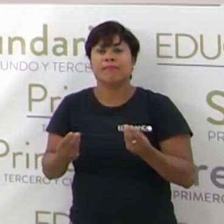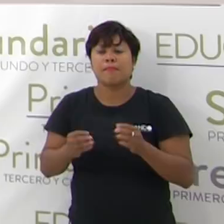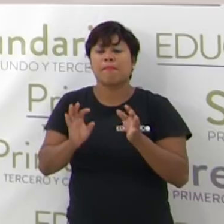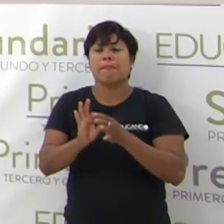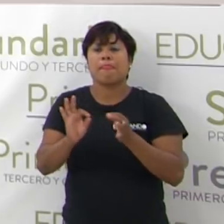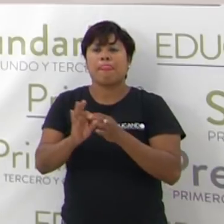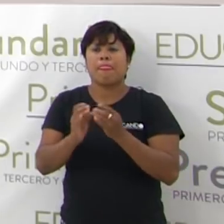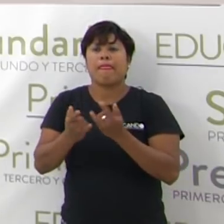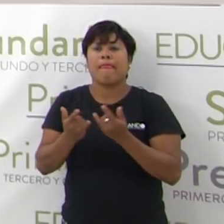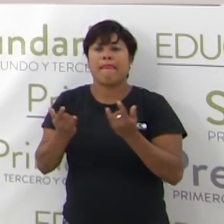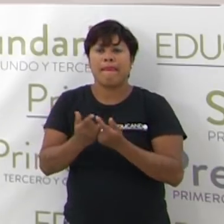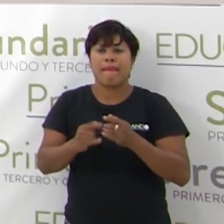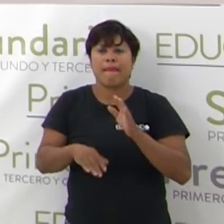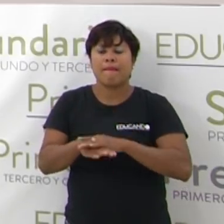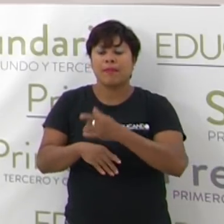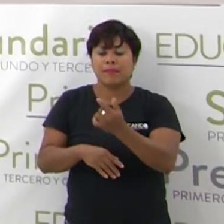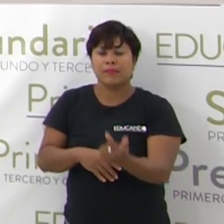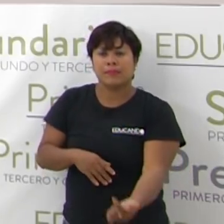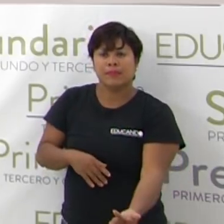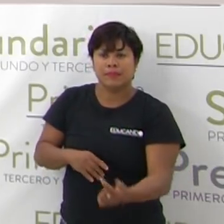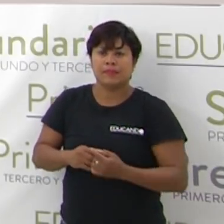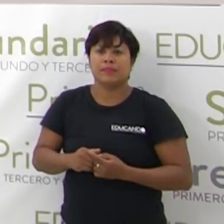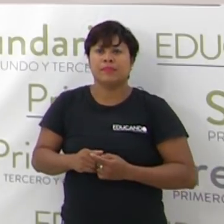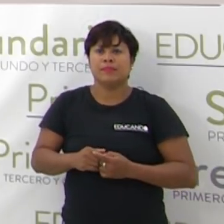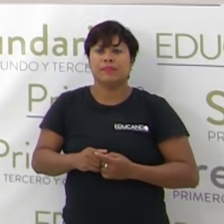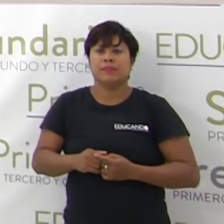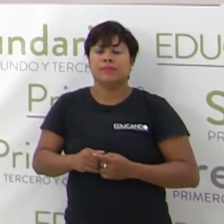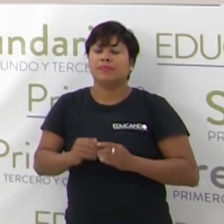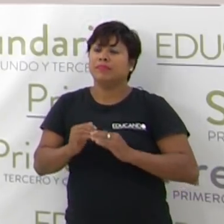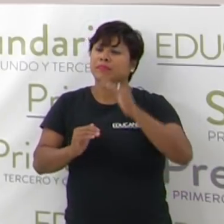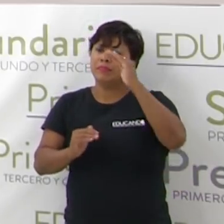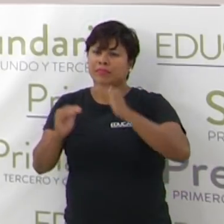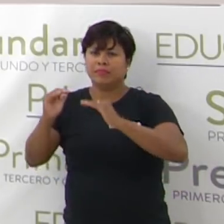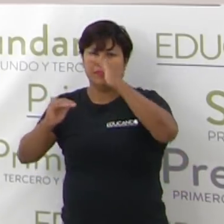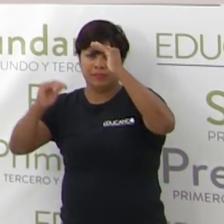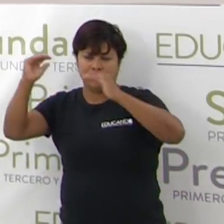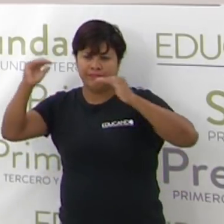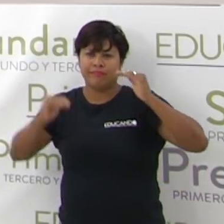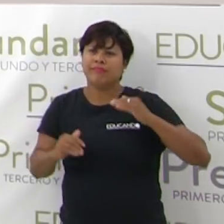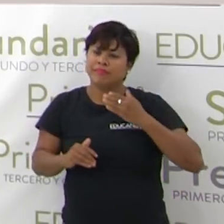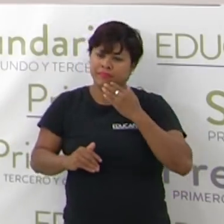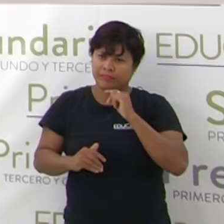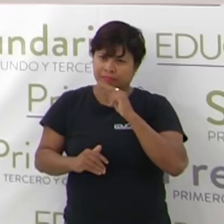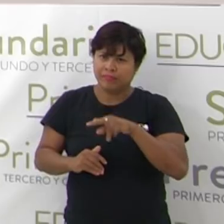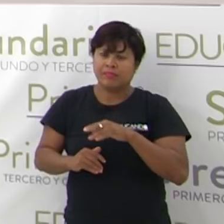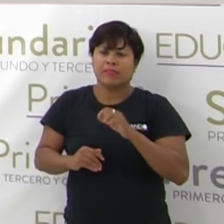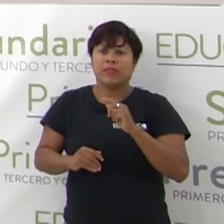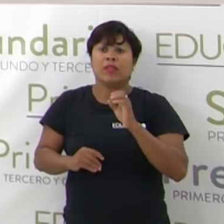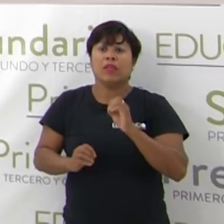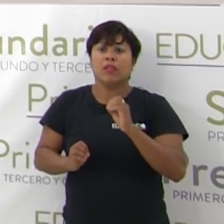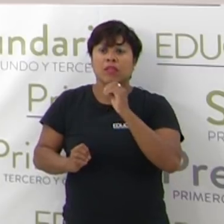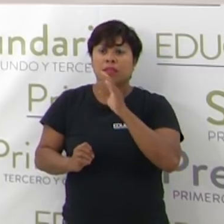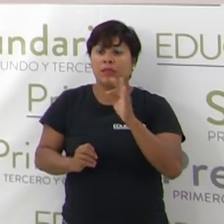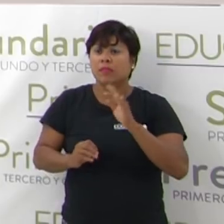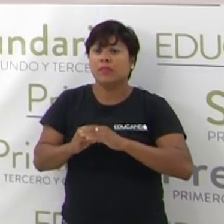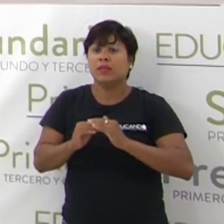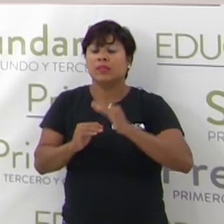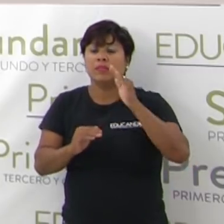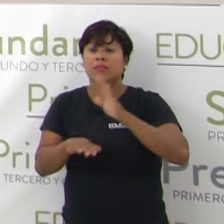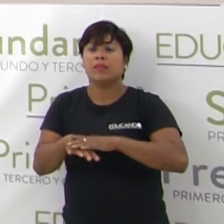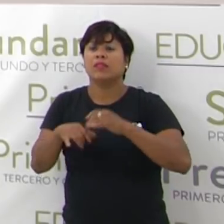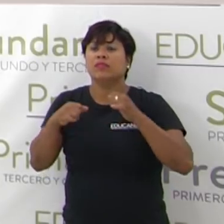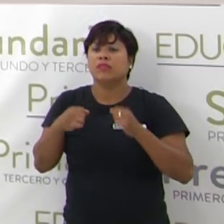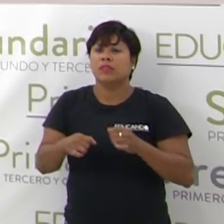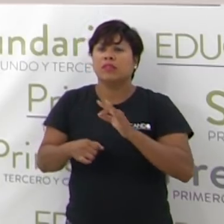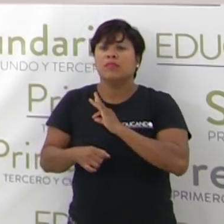contar historias a los más pequeños y después a gente más grande y más grande y más grande, ¿verdad? Conforme nos vamos haciendo más grandes, nos vamos haciendo más fuertes